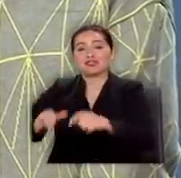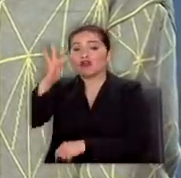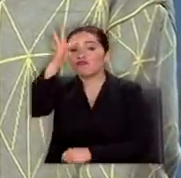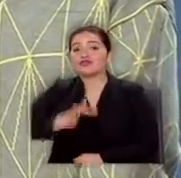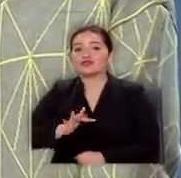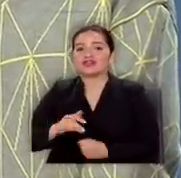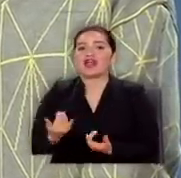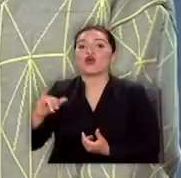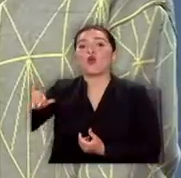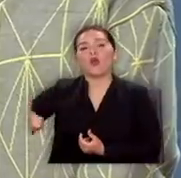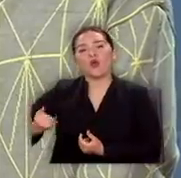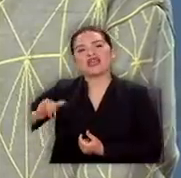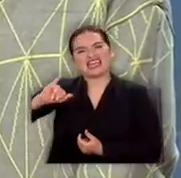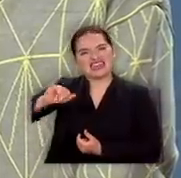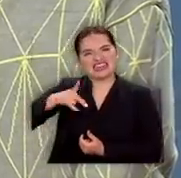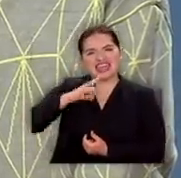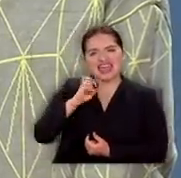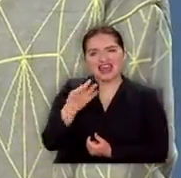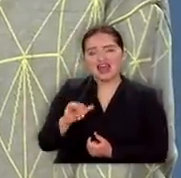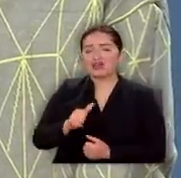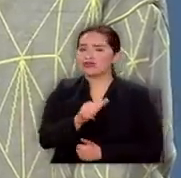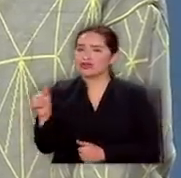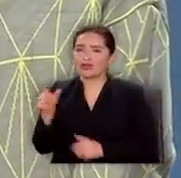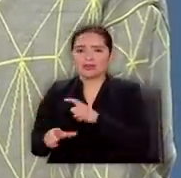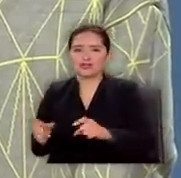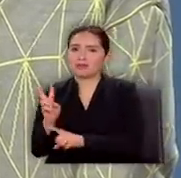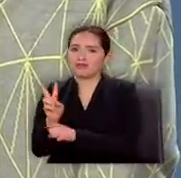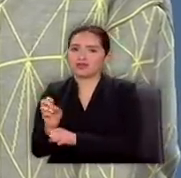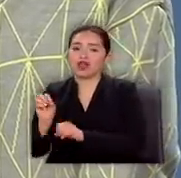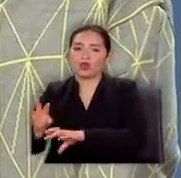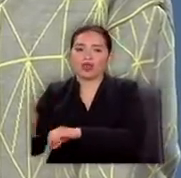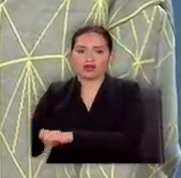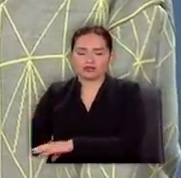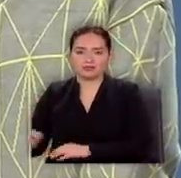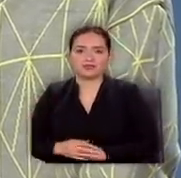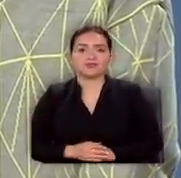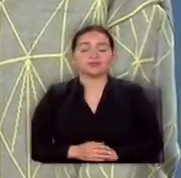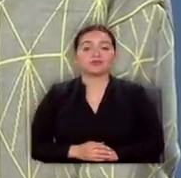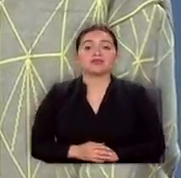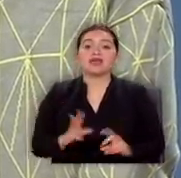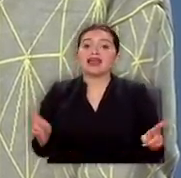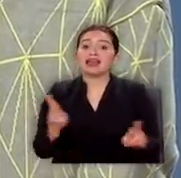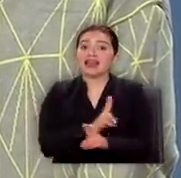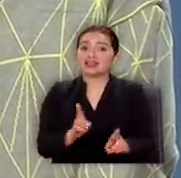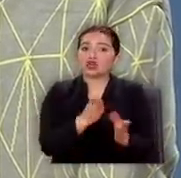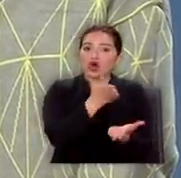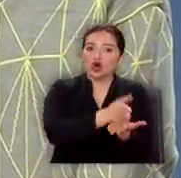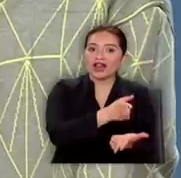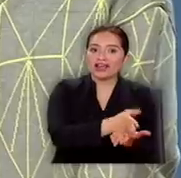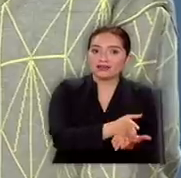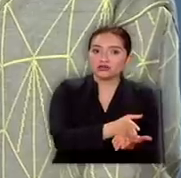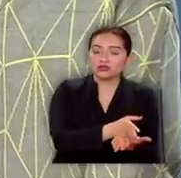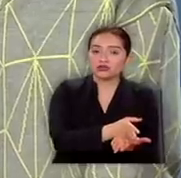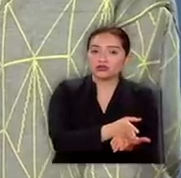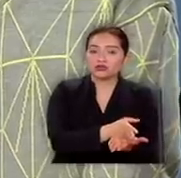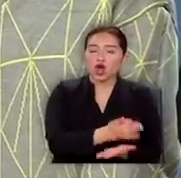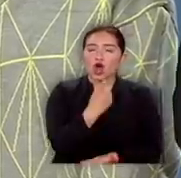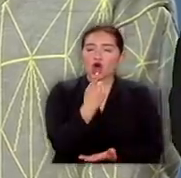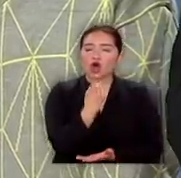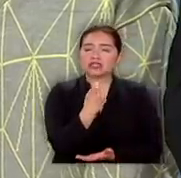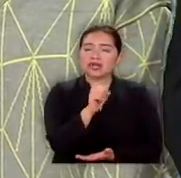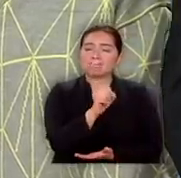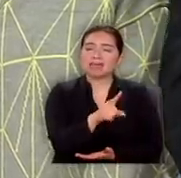jujuy integre y por supuesto a todas las educadoras de educadores en relación a los colegios en los colegios de